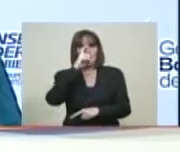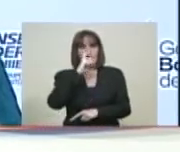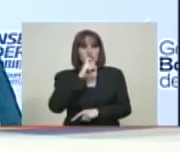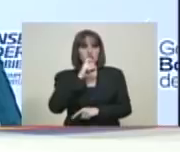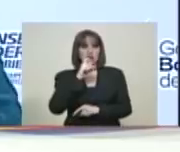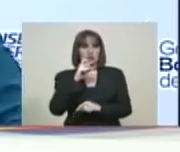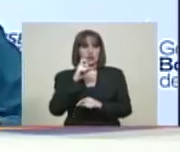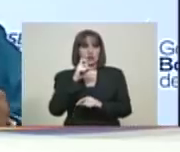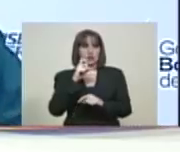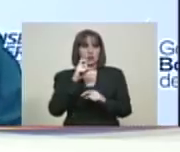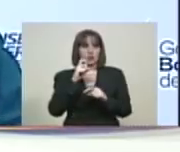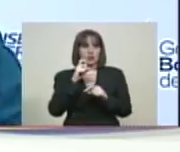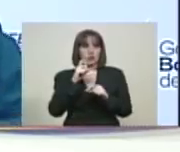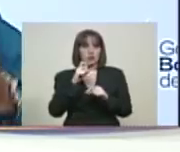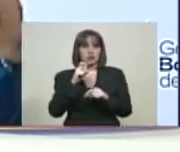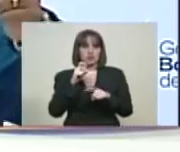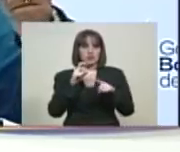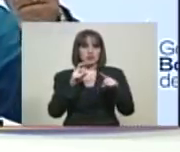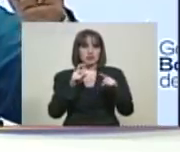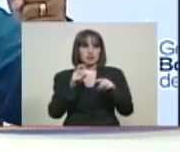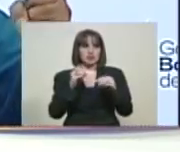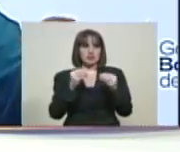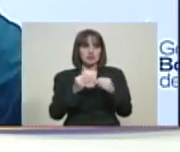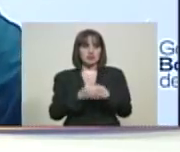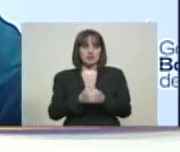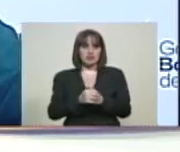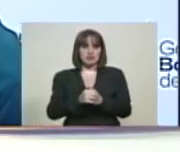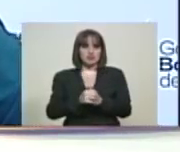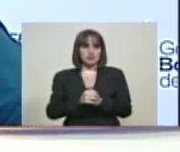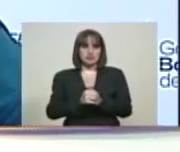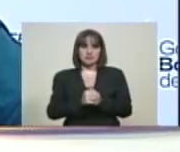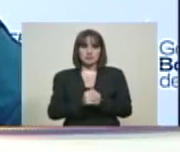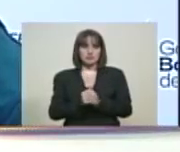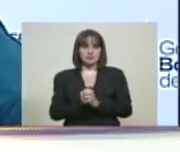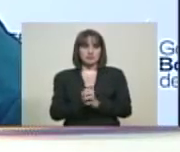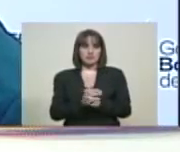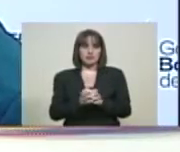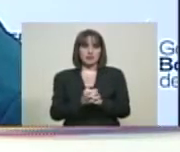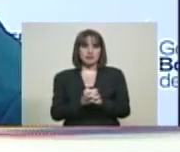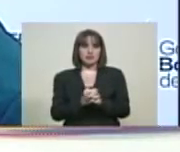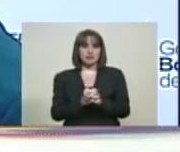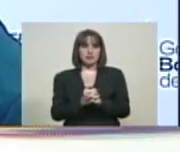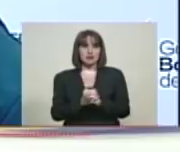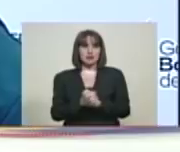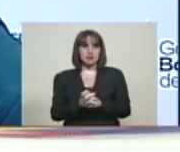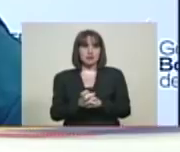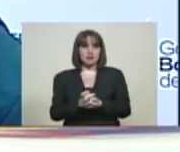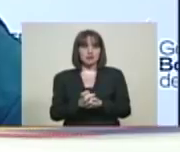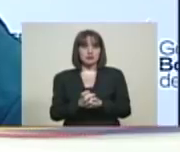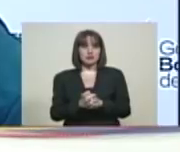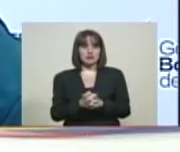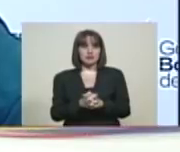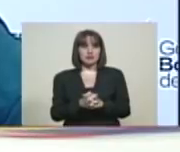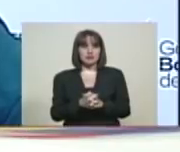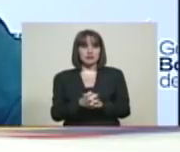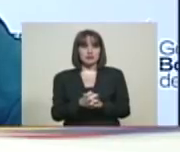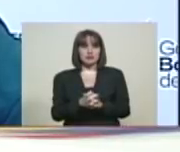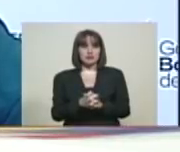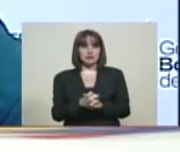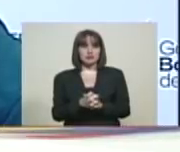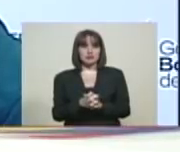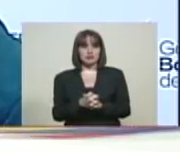1994 asumiendo su segundo gobierno dar un paso decisivo